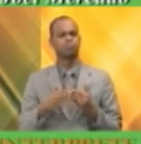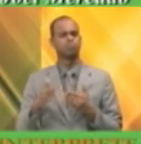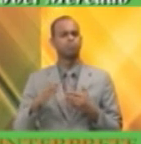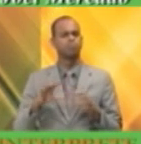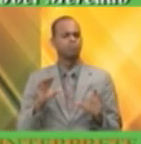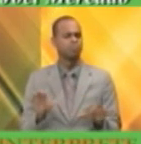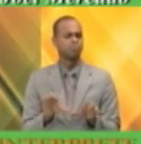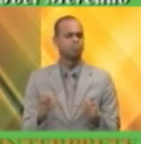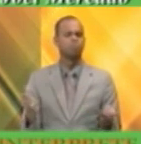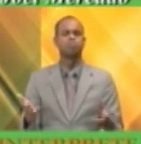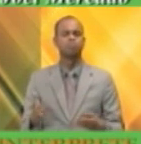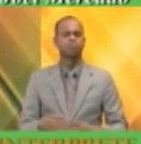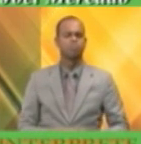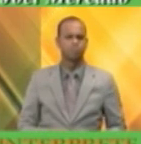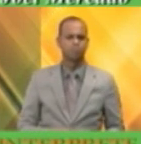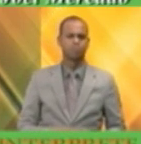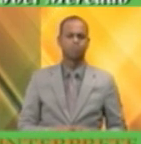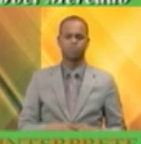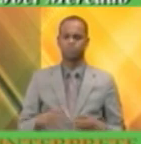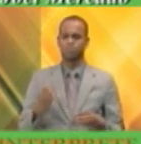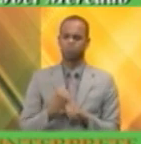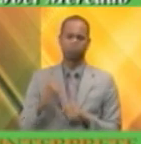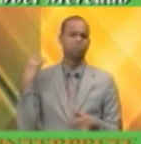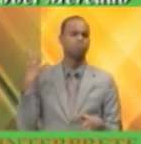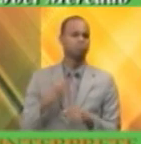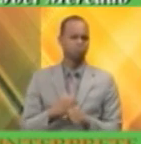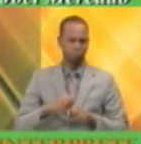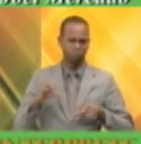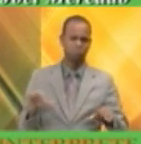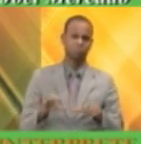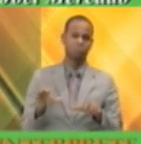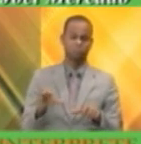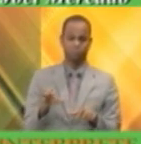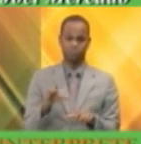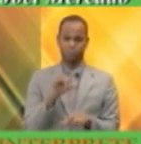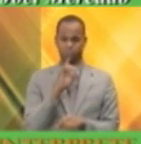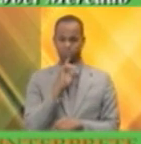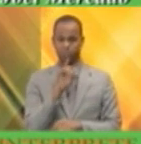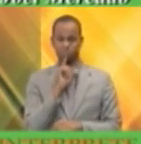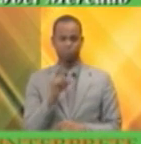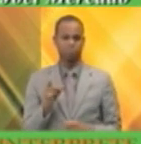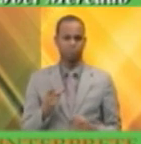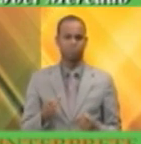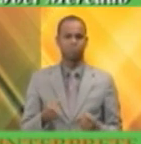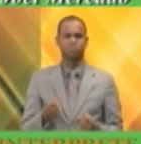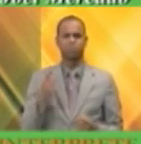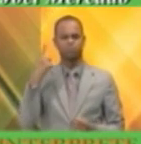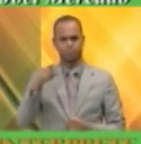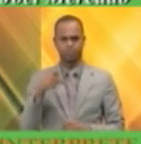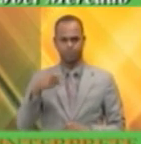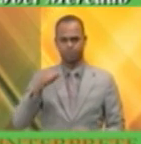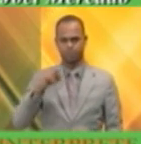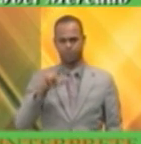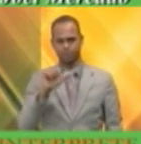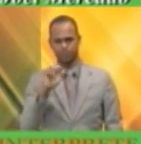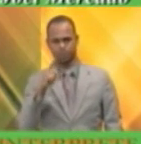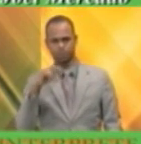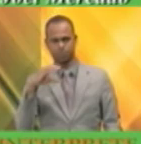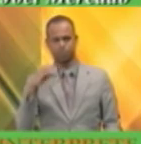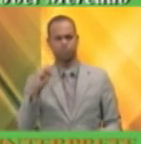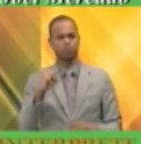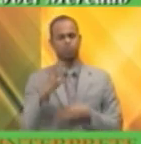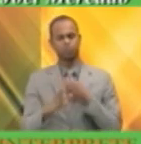tiempo. Ya tiene mucho tiempo, pero de verdad a partir... Como paralímpicos ya mundiales.